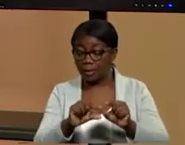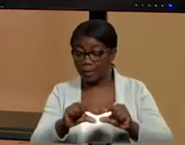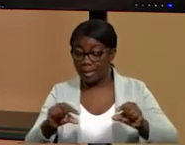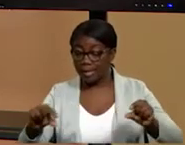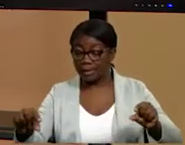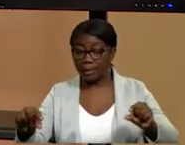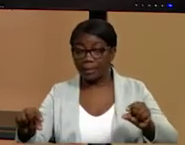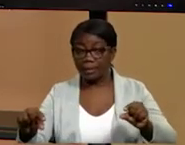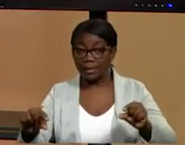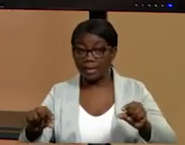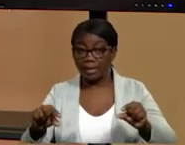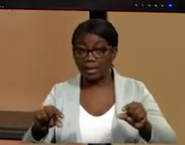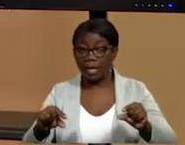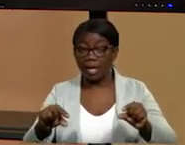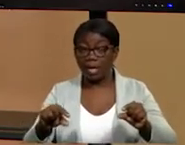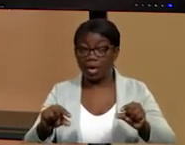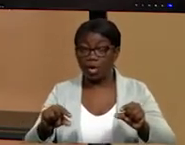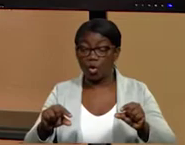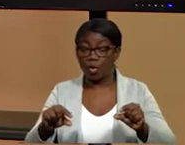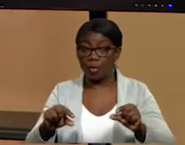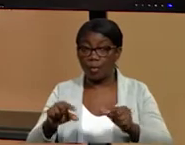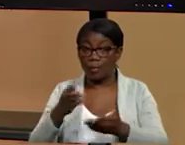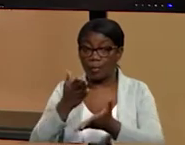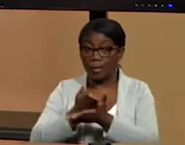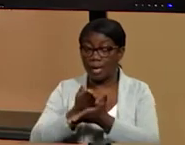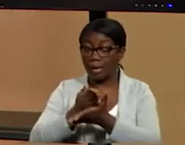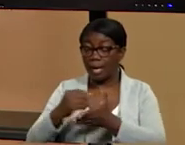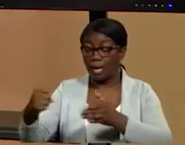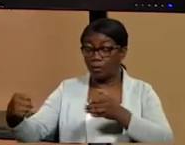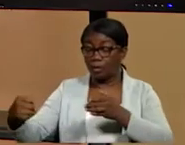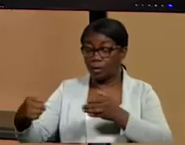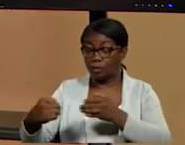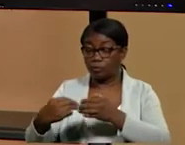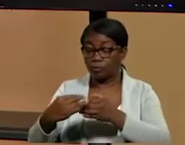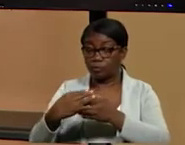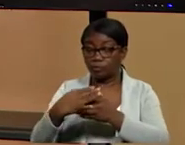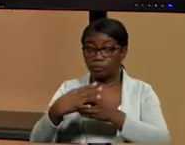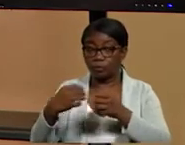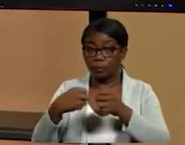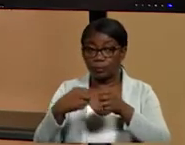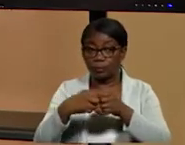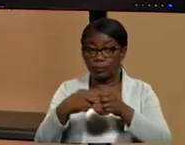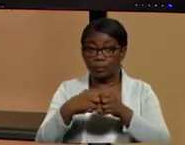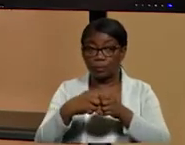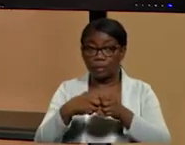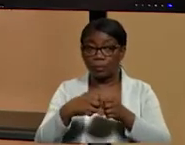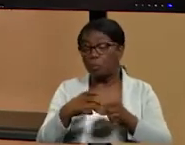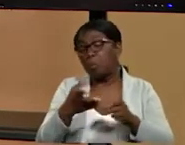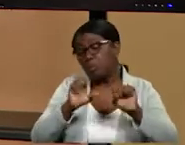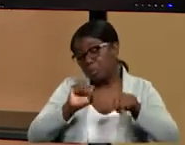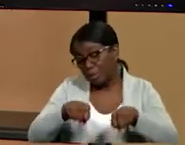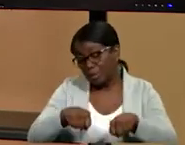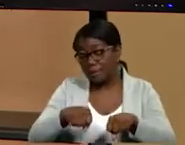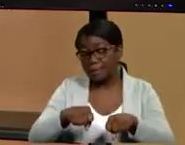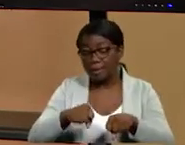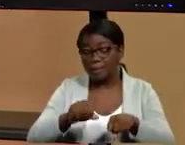y permiten o impiden el paso de un fluido. ¿Qué puede ser el fluido? Un gas,